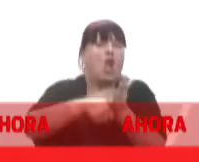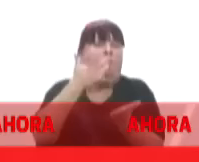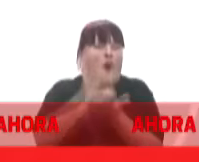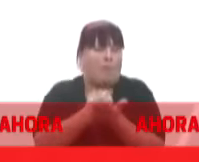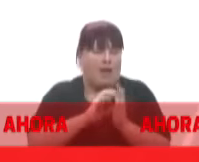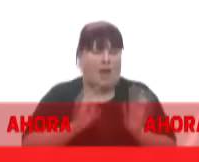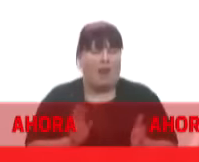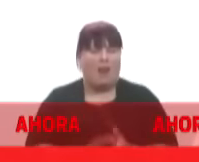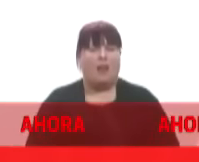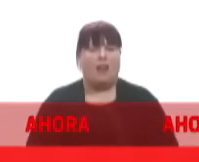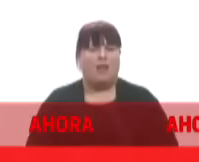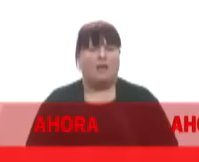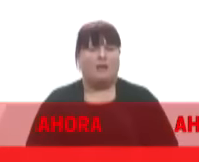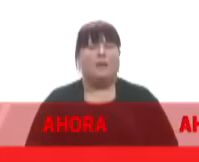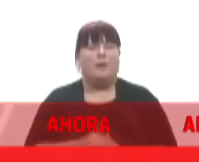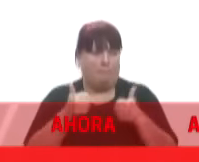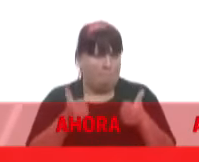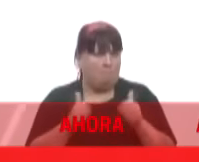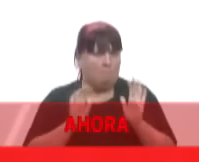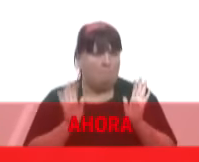medios electrónicos. Perfecto, bueno.